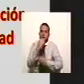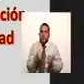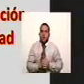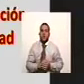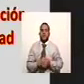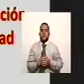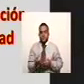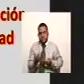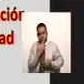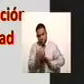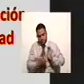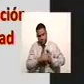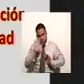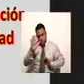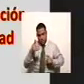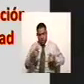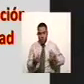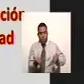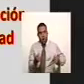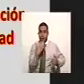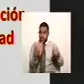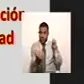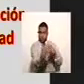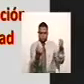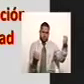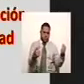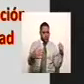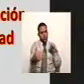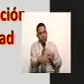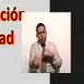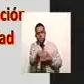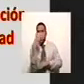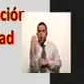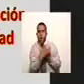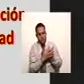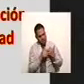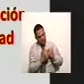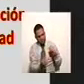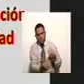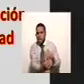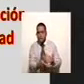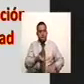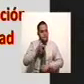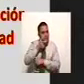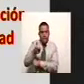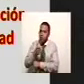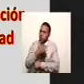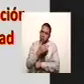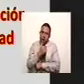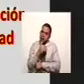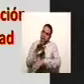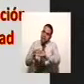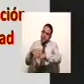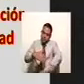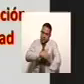mirar las ponderaciones en cada uno de los ciclos carreteros que tiene el país? No se hizo, señor ministro.